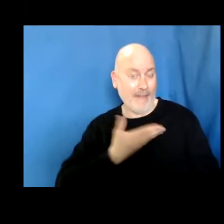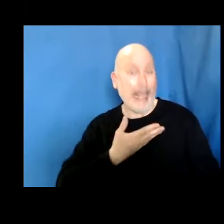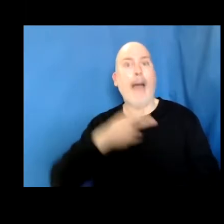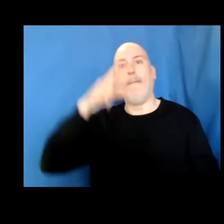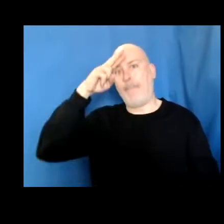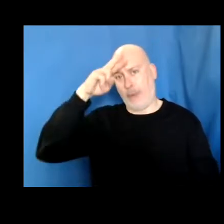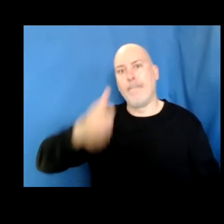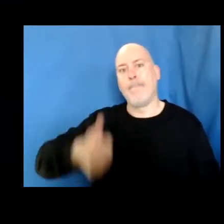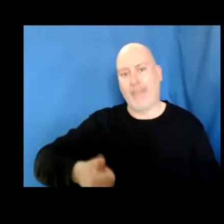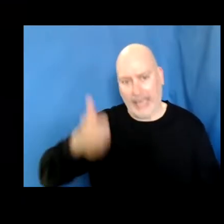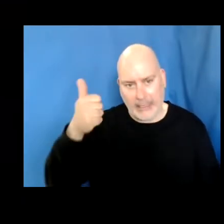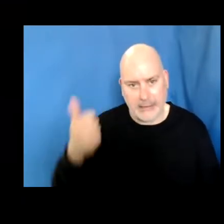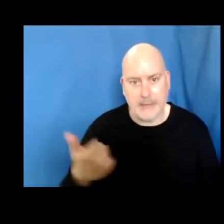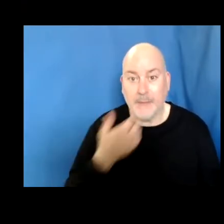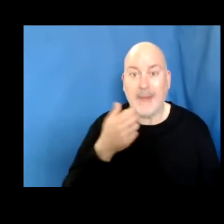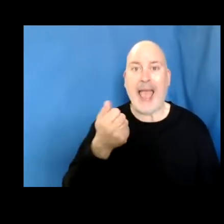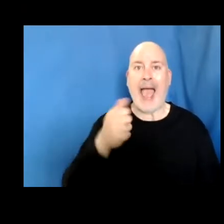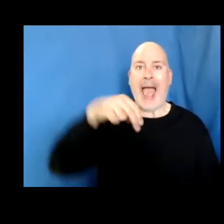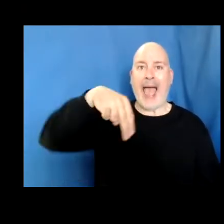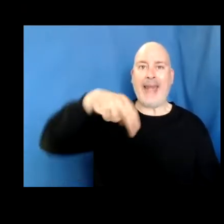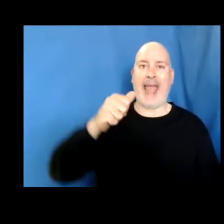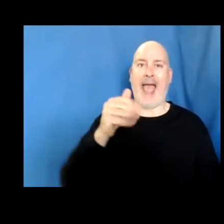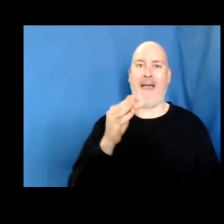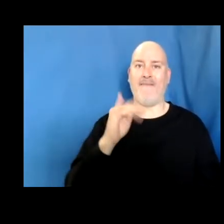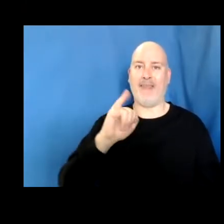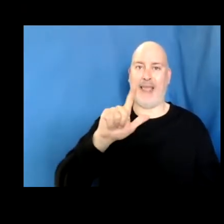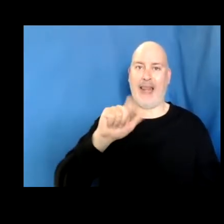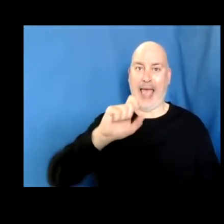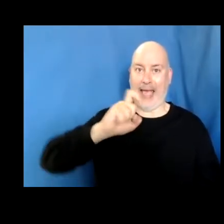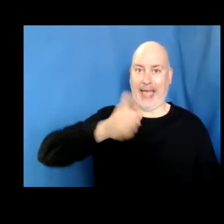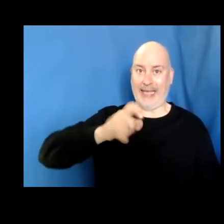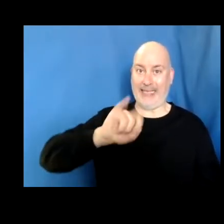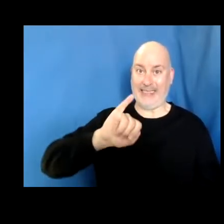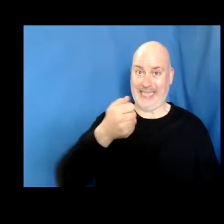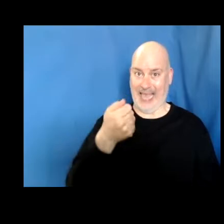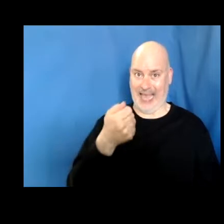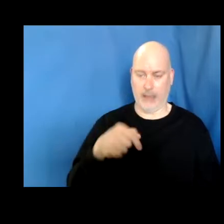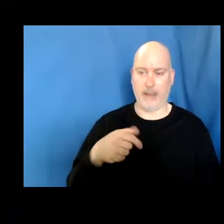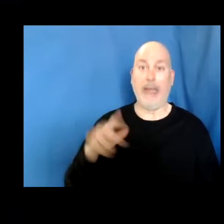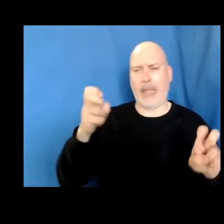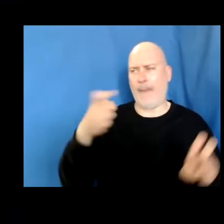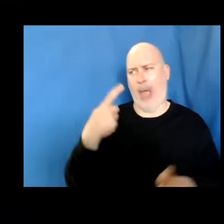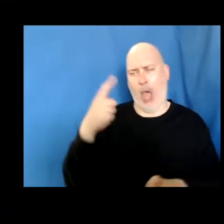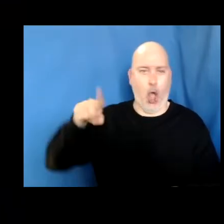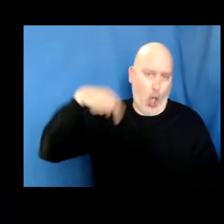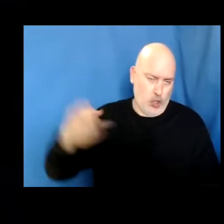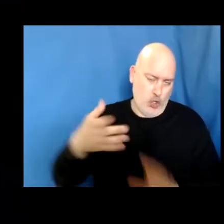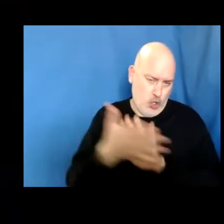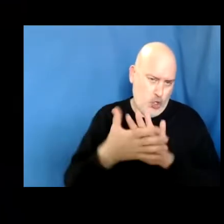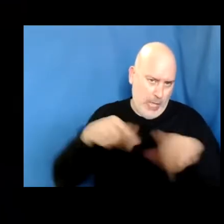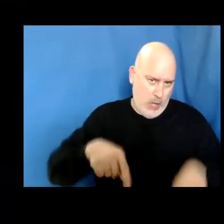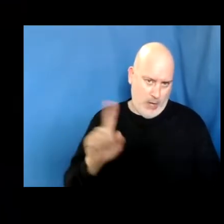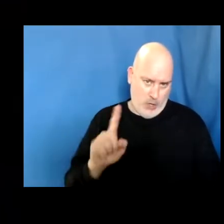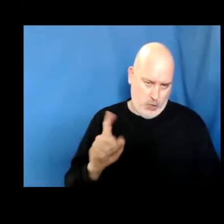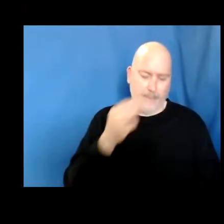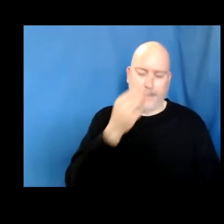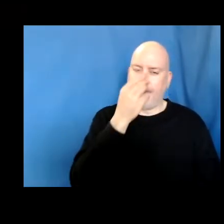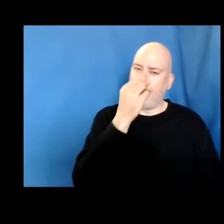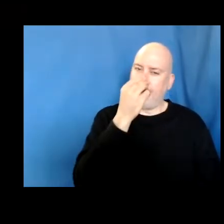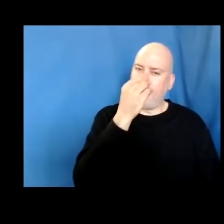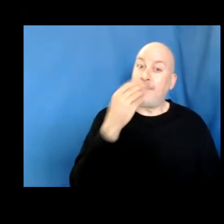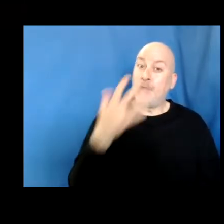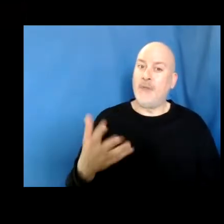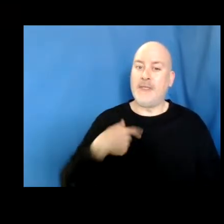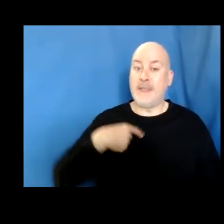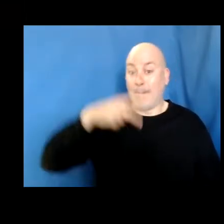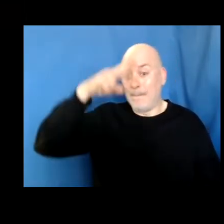hablaríamos de la anafilaxia, que es otro tema que no hablaremos ahora. ¿Cuándo tenemos que pensar en